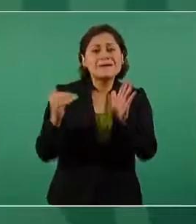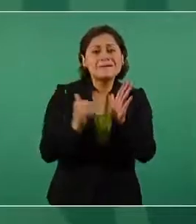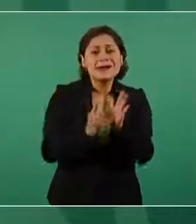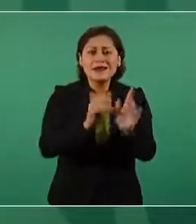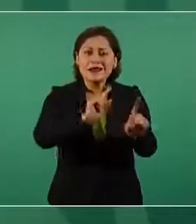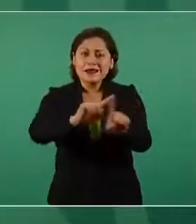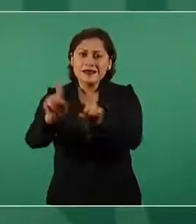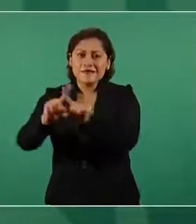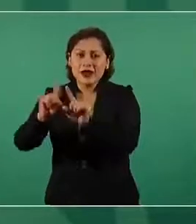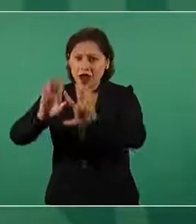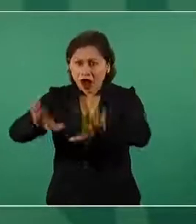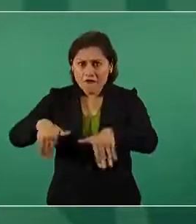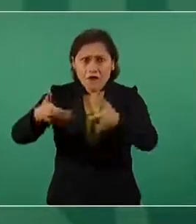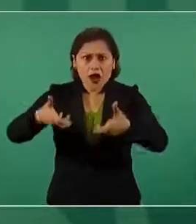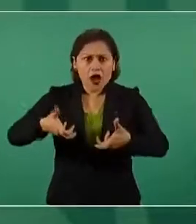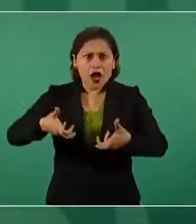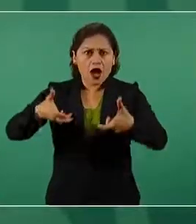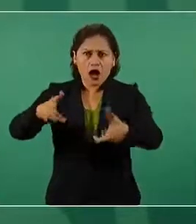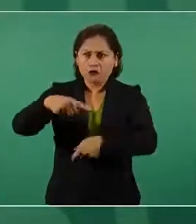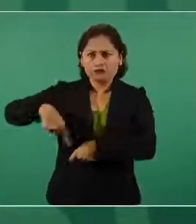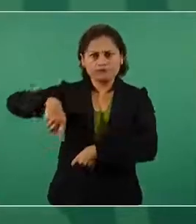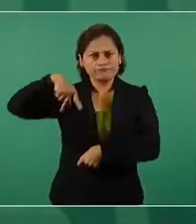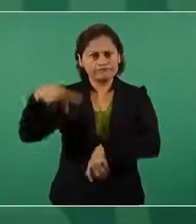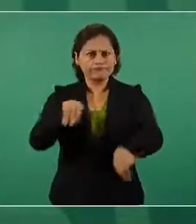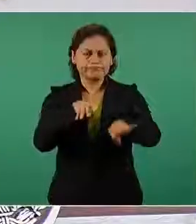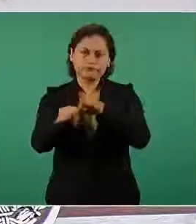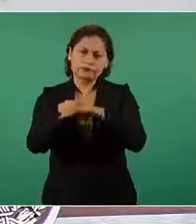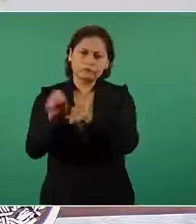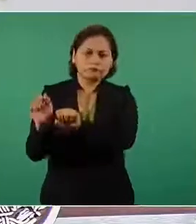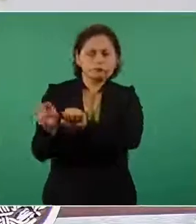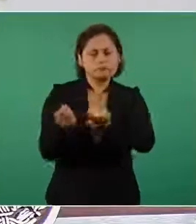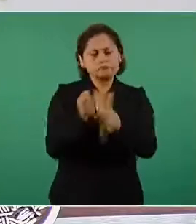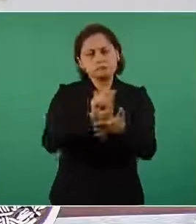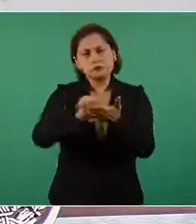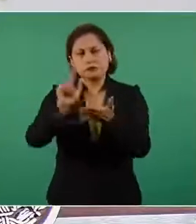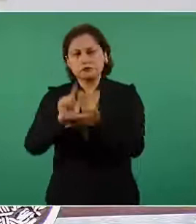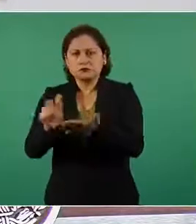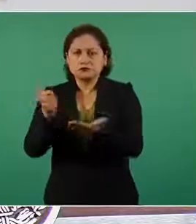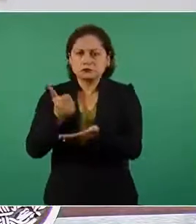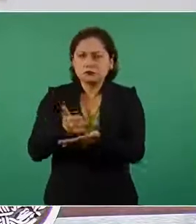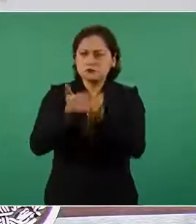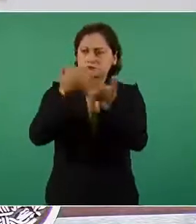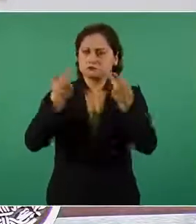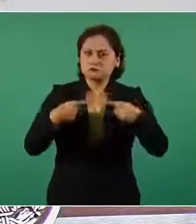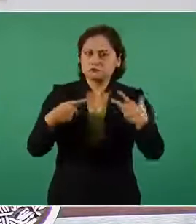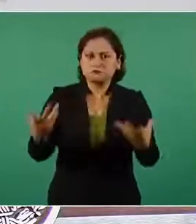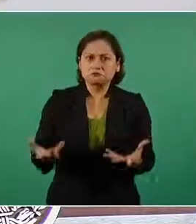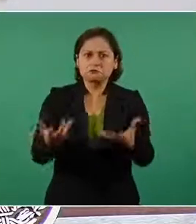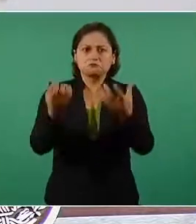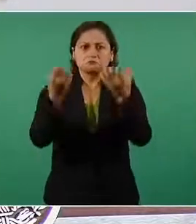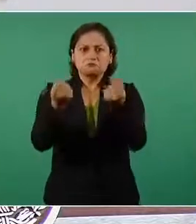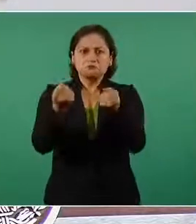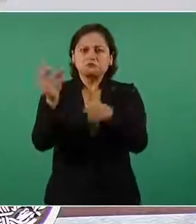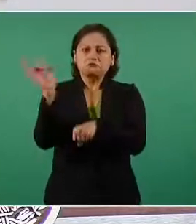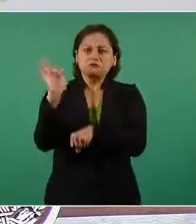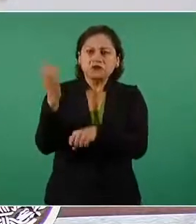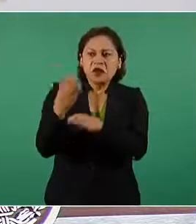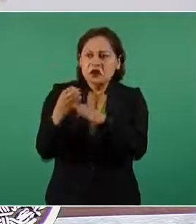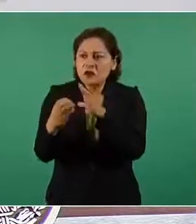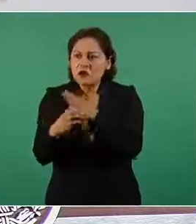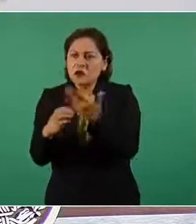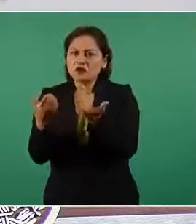trabajando desde barrer, limpiar, ayudar a la gente, mover, ayudarlos a mejor moviendo sus